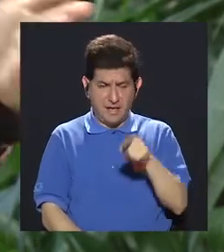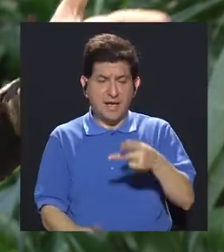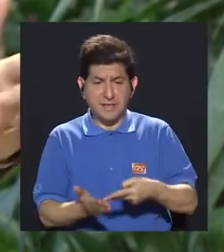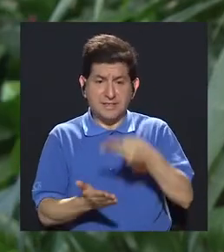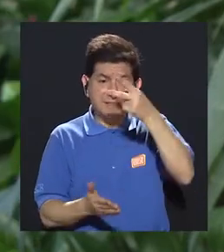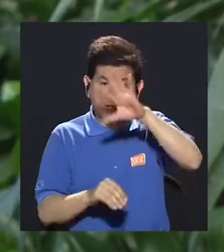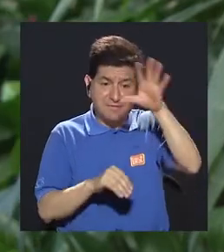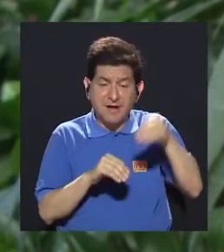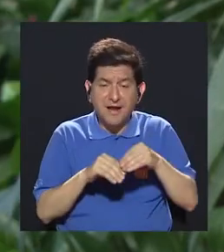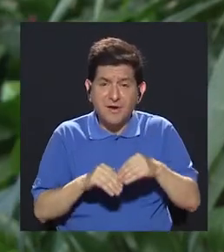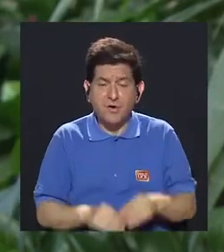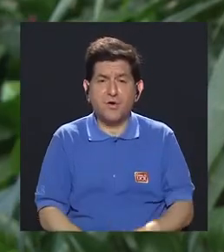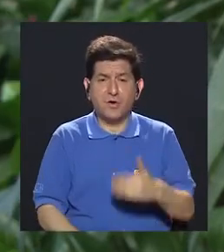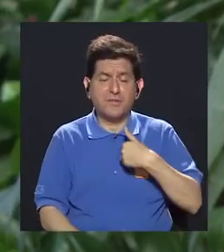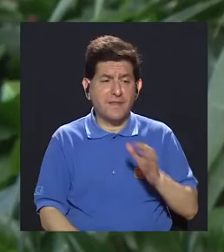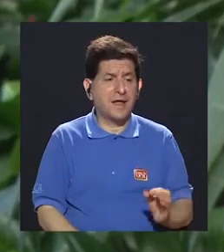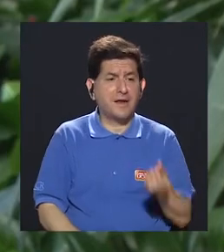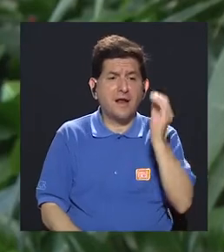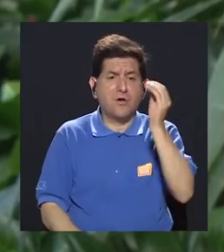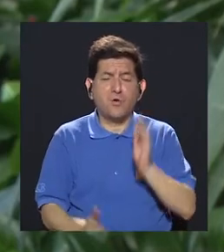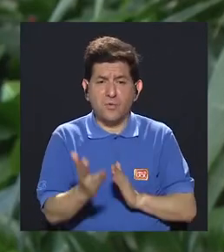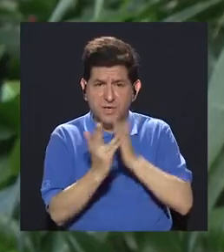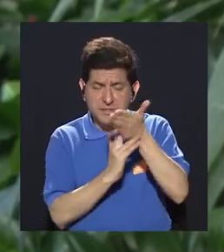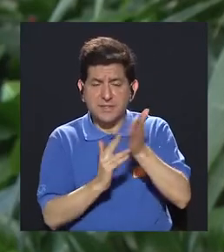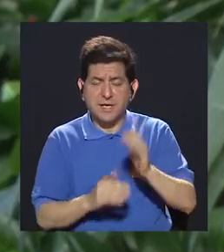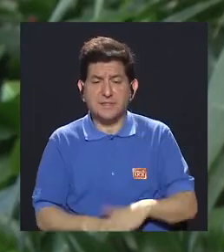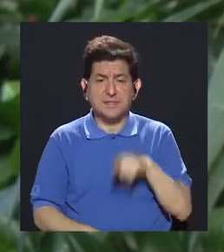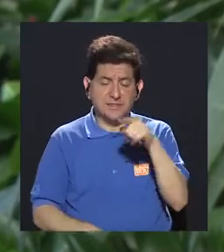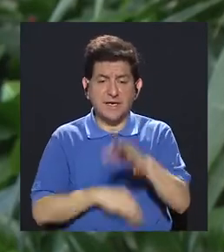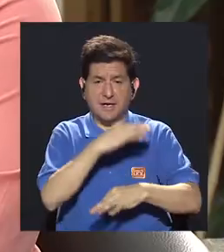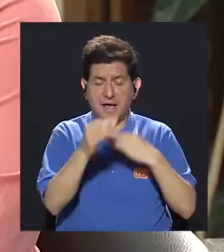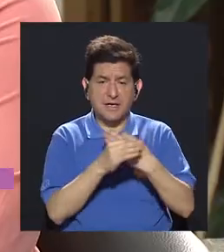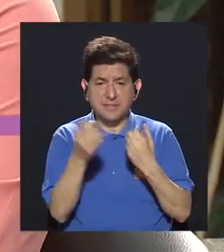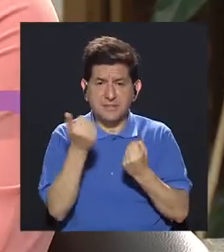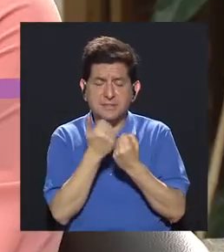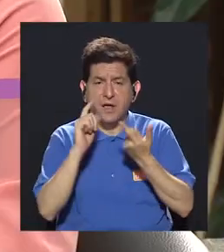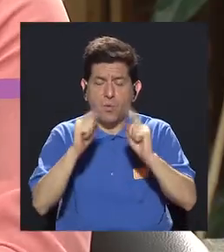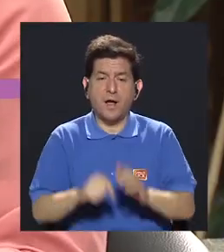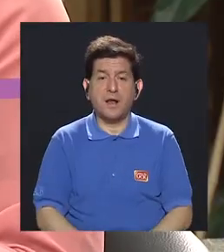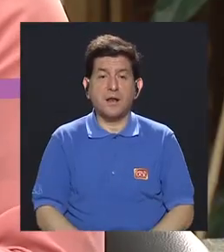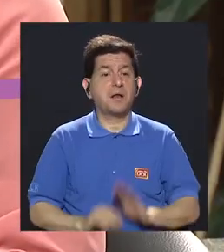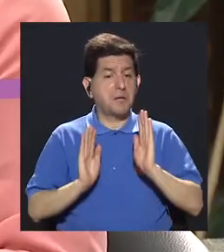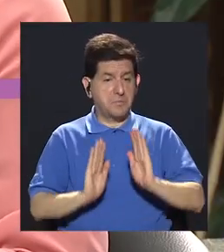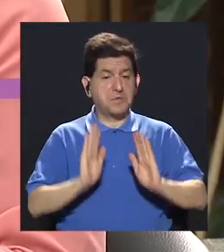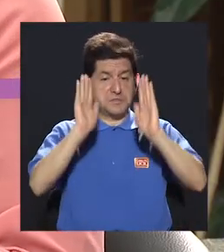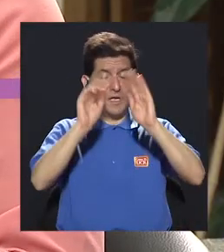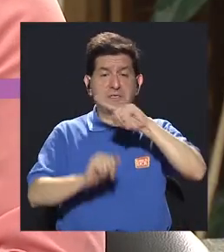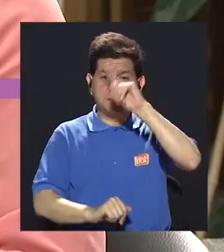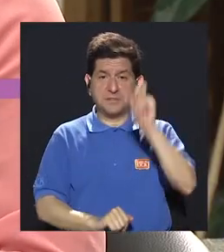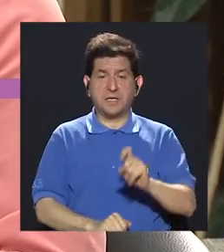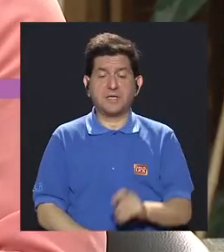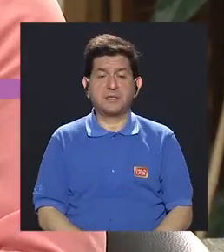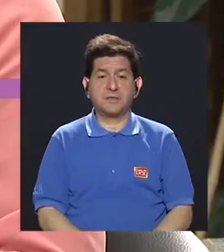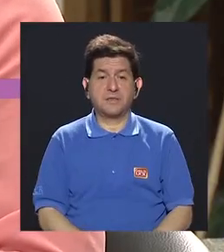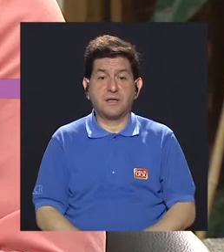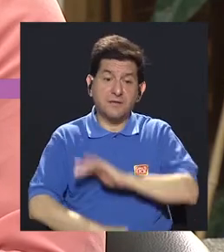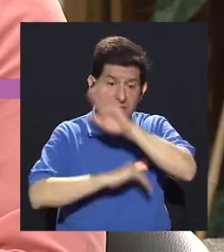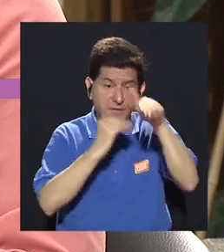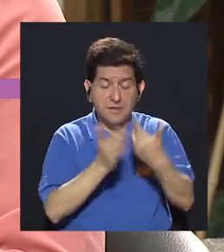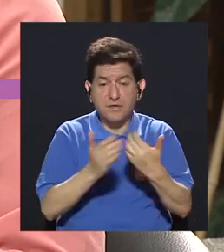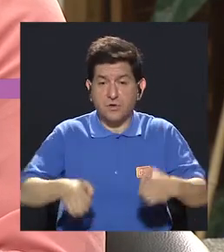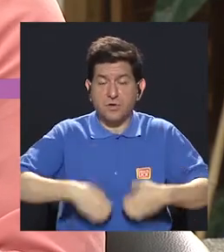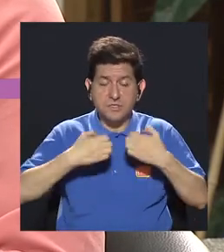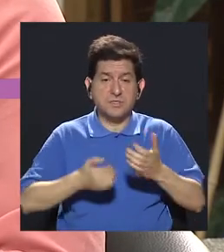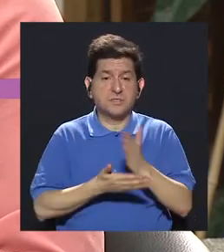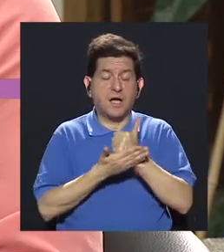valor agregado, uh-huh, justamente que han obtenido, sí, estos jóvenes que accesan a estos recursos? Claro, es una excelente pregunta, y hay de todo, ¿verdad? Hay chicos que en este